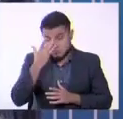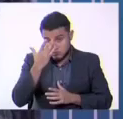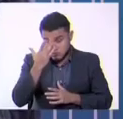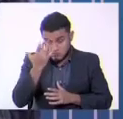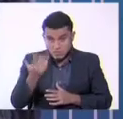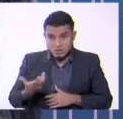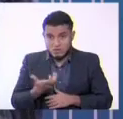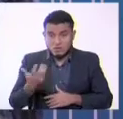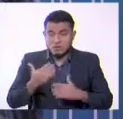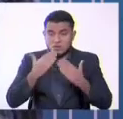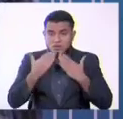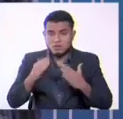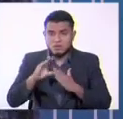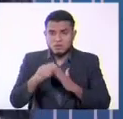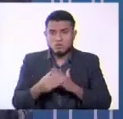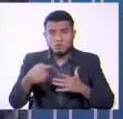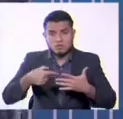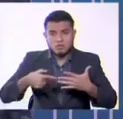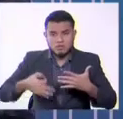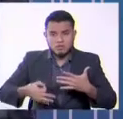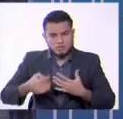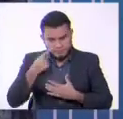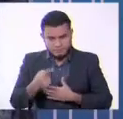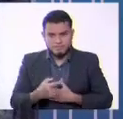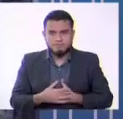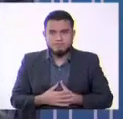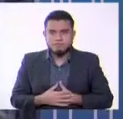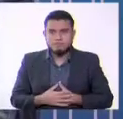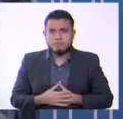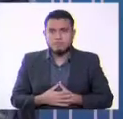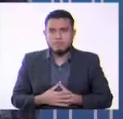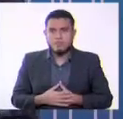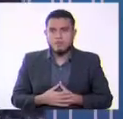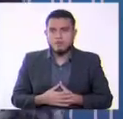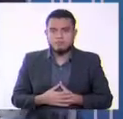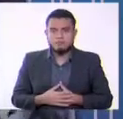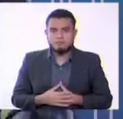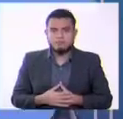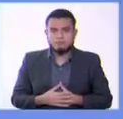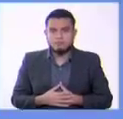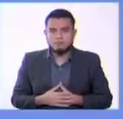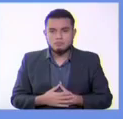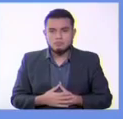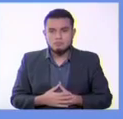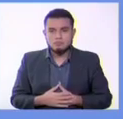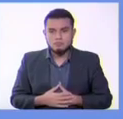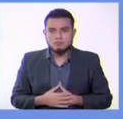Estamos hablando de la cultura de la legalidad. Vamos a escuchar qué es lo que tiene para nosotros.